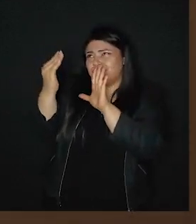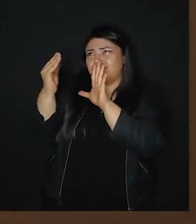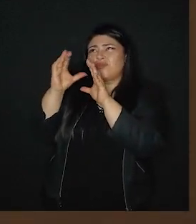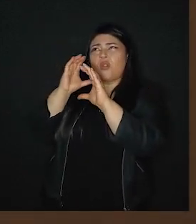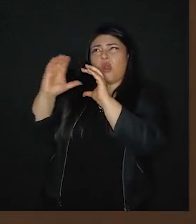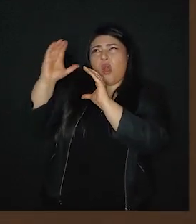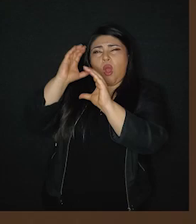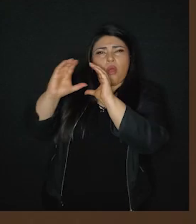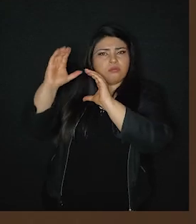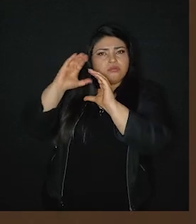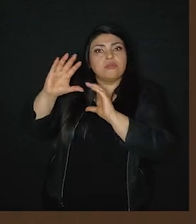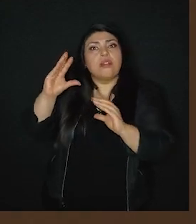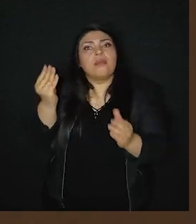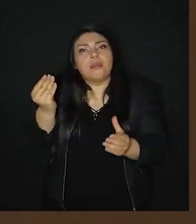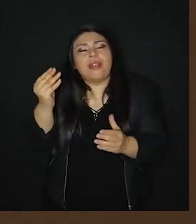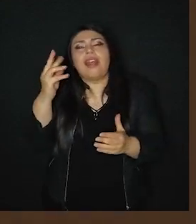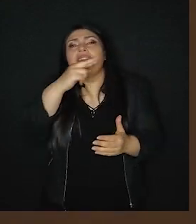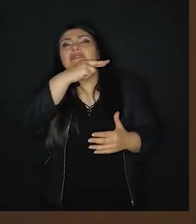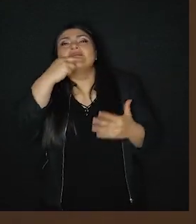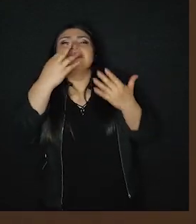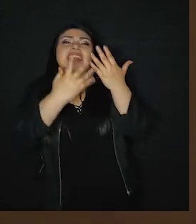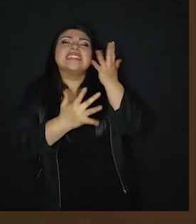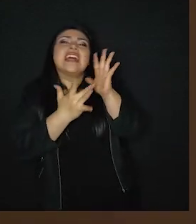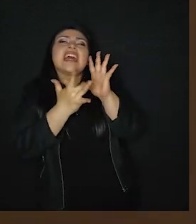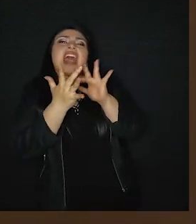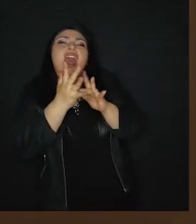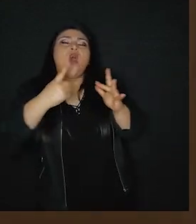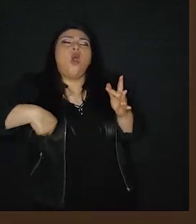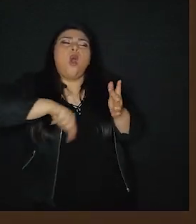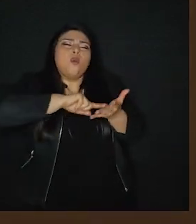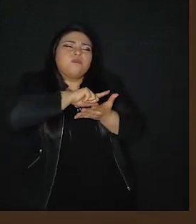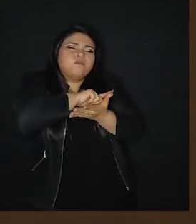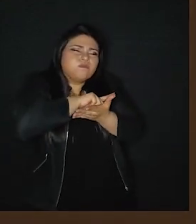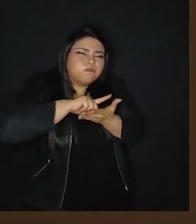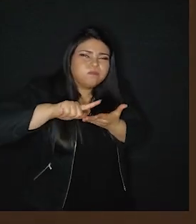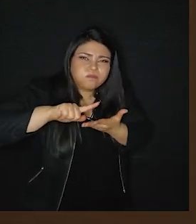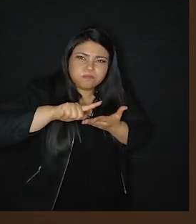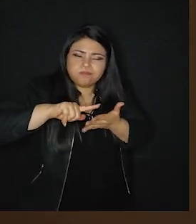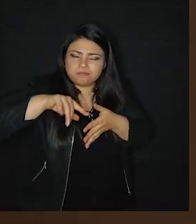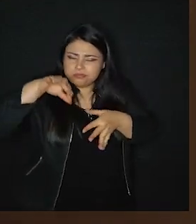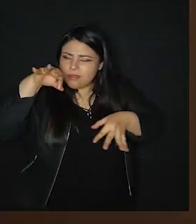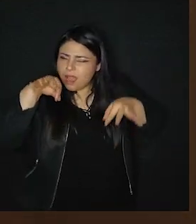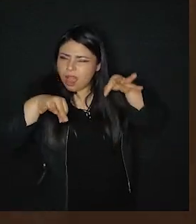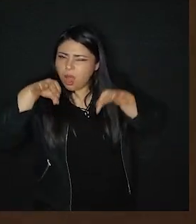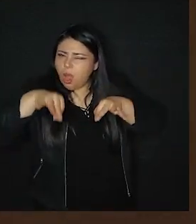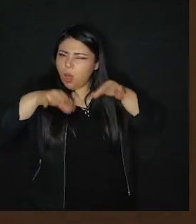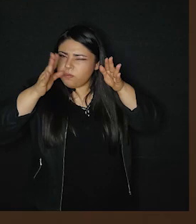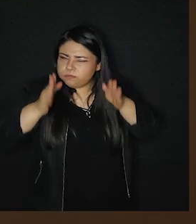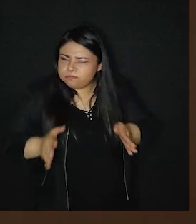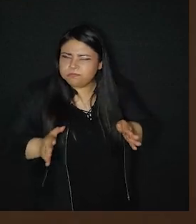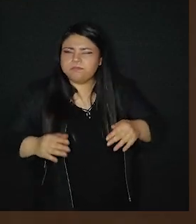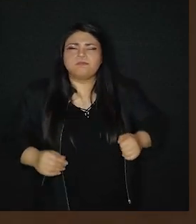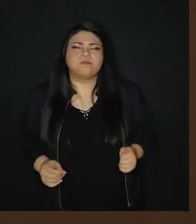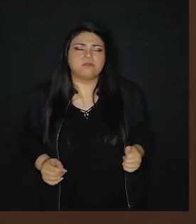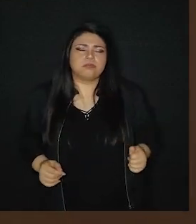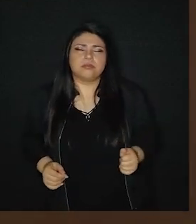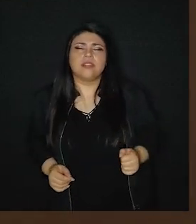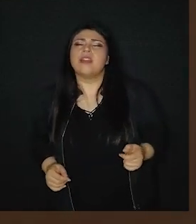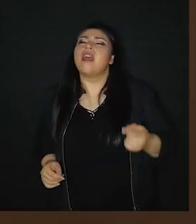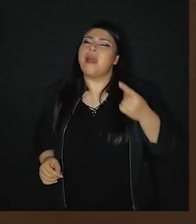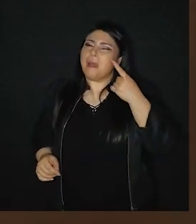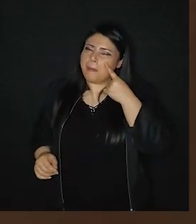de la sangre de Cristo Jesús recibes si Dios no es bueno pero está adelantando y quiero regresar